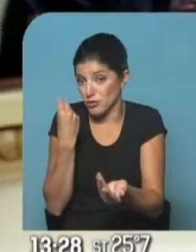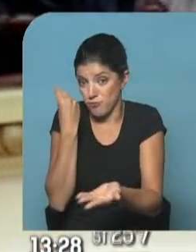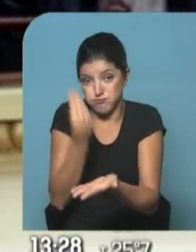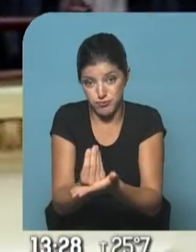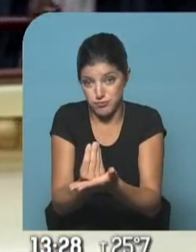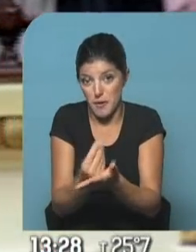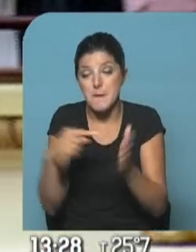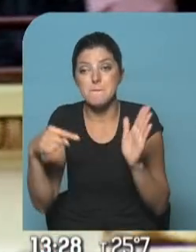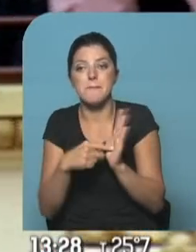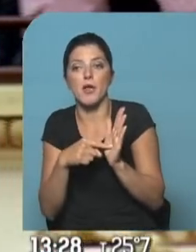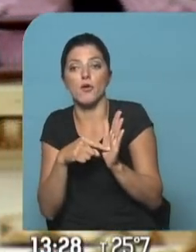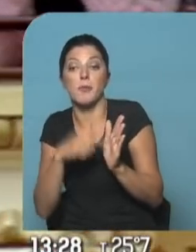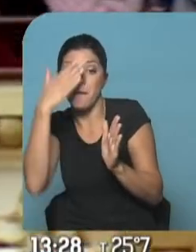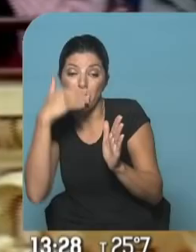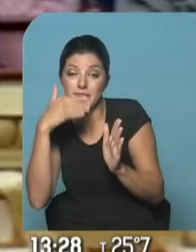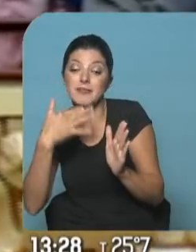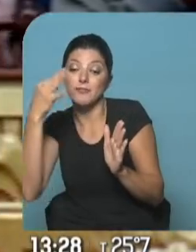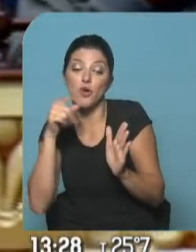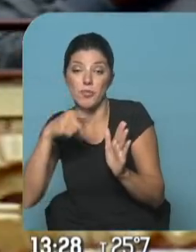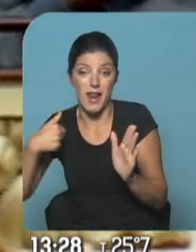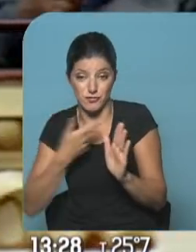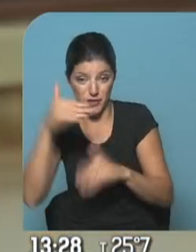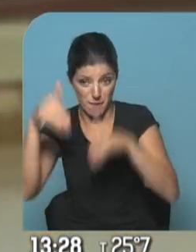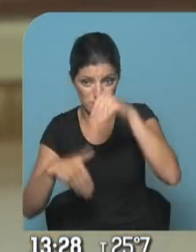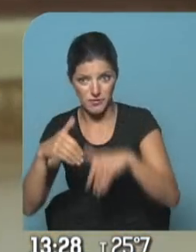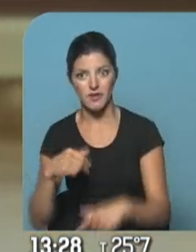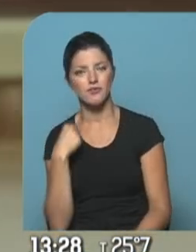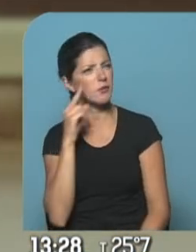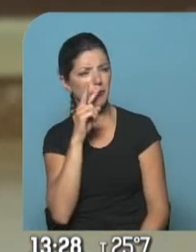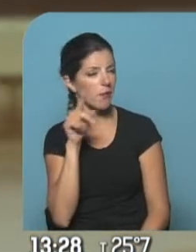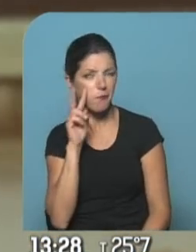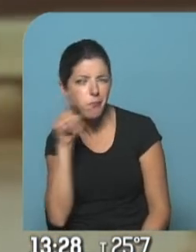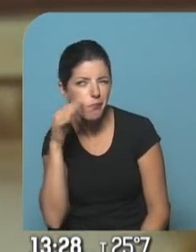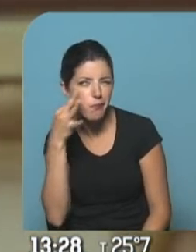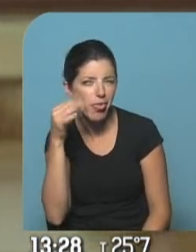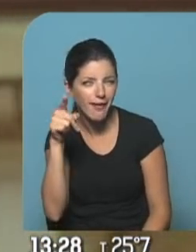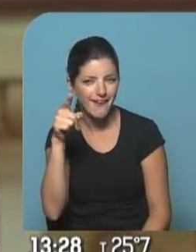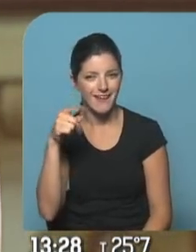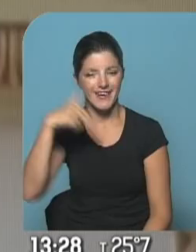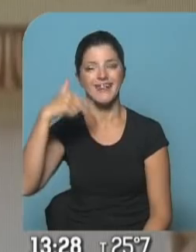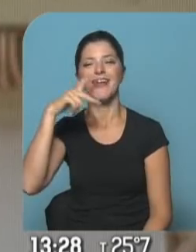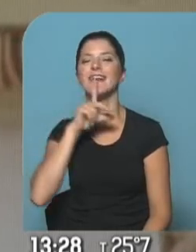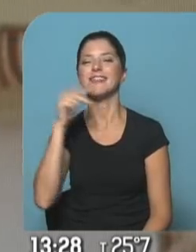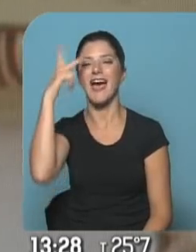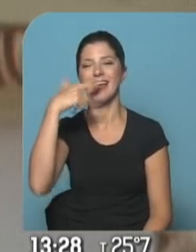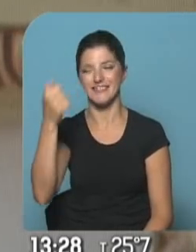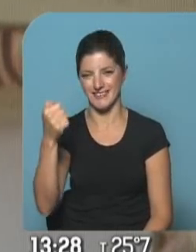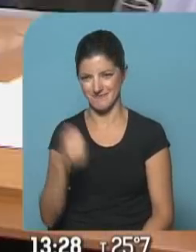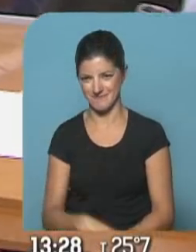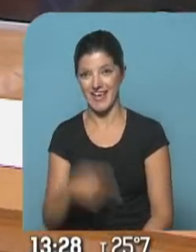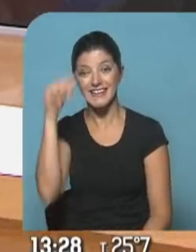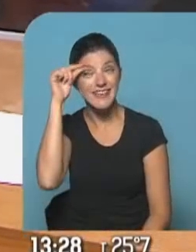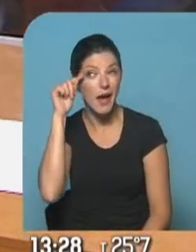me perpetúo en el poder. Natalia levantó una ceja. Yo te miro a vos, pero vi que Natalia levantó una ceja. A ver. Tengo la palabra a la ceja de